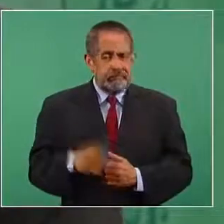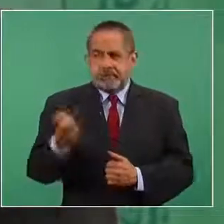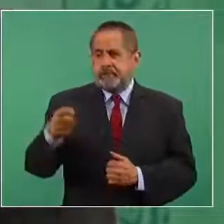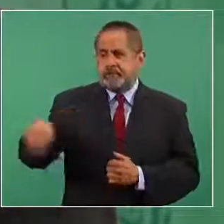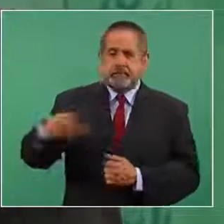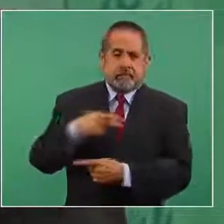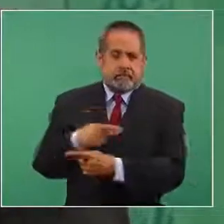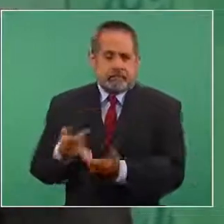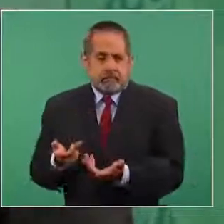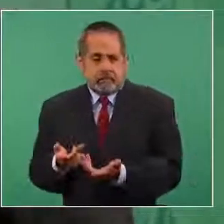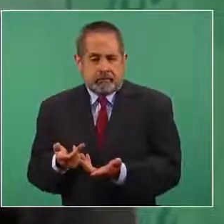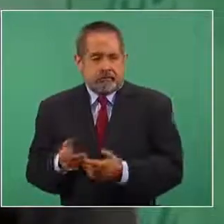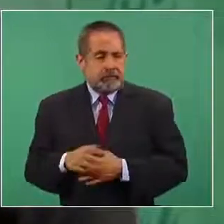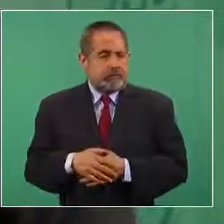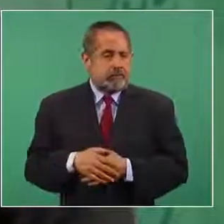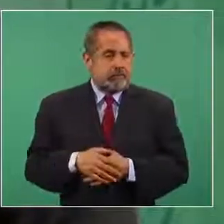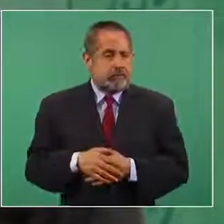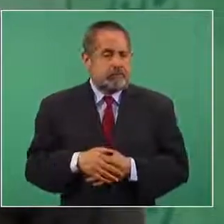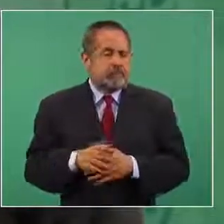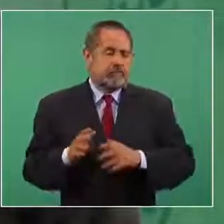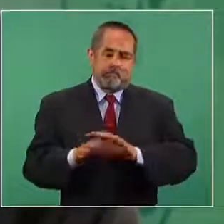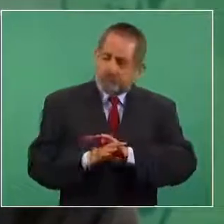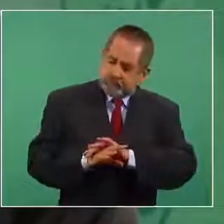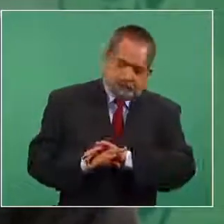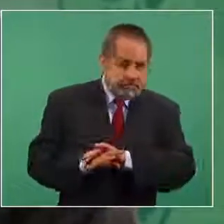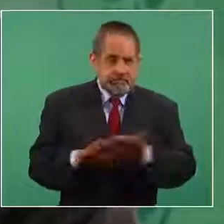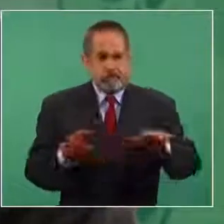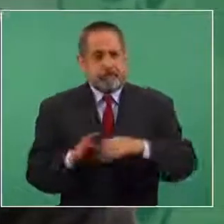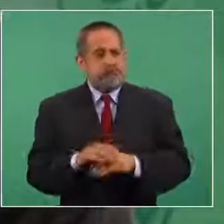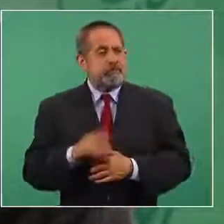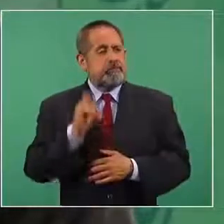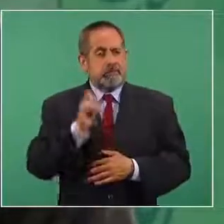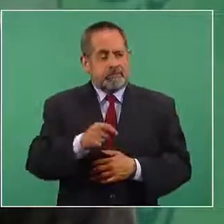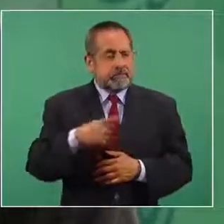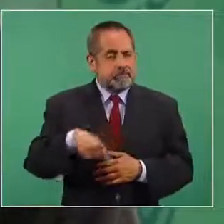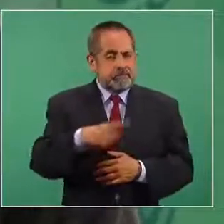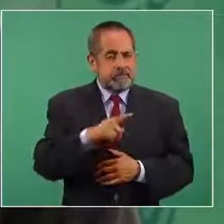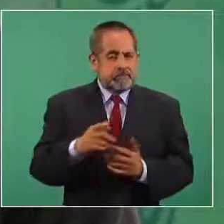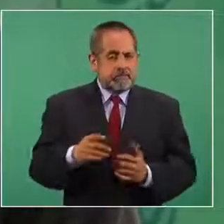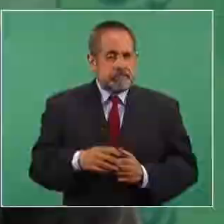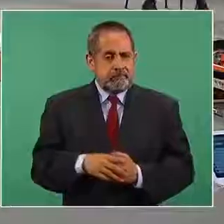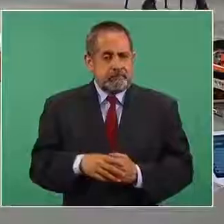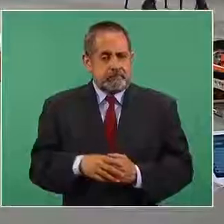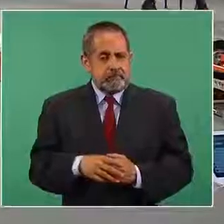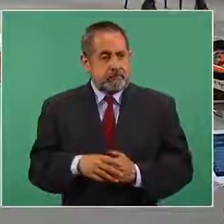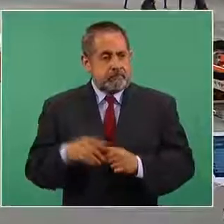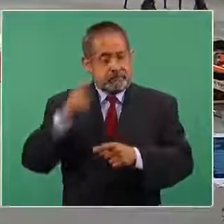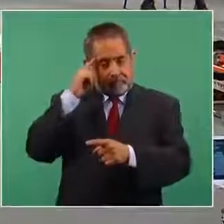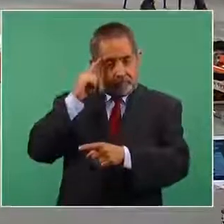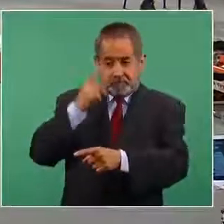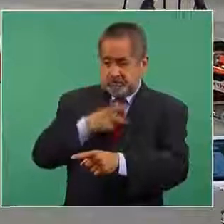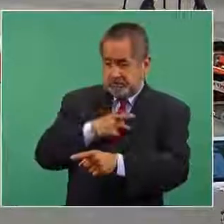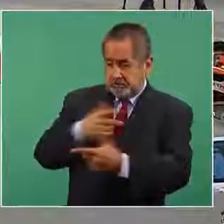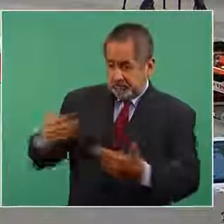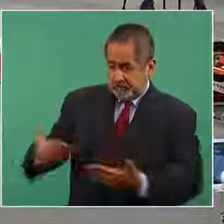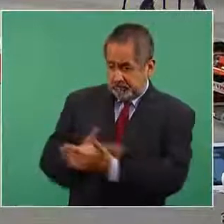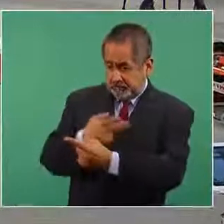Y no aceptamos la sentencia de que el que nace pobre tiene que morir pobre.